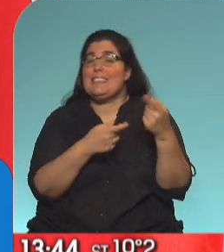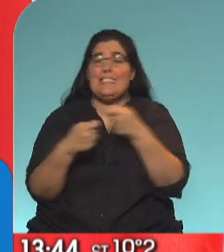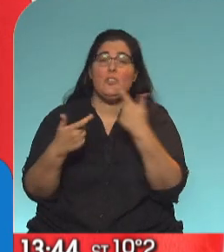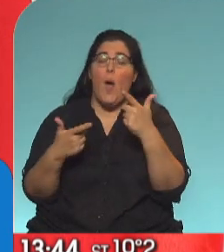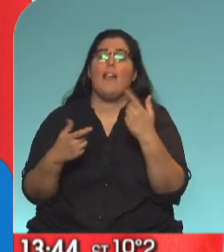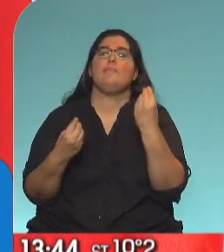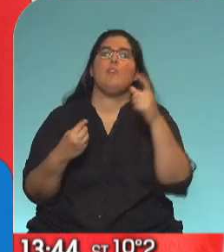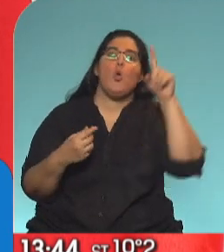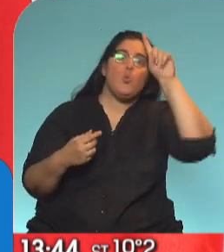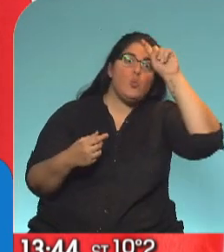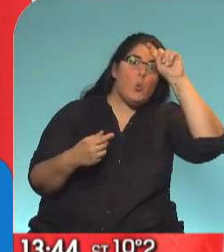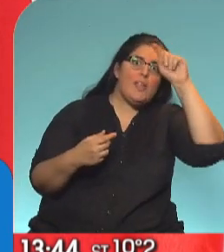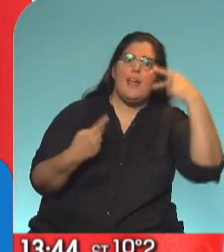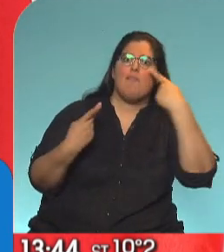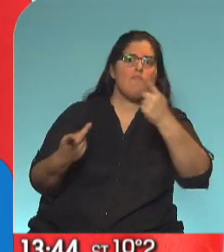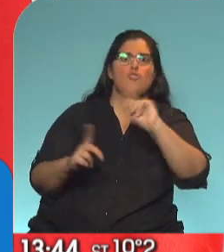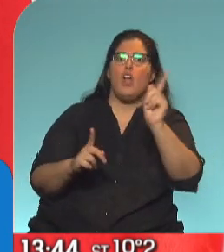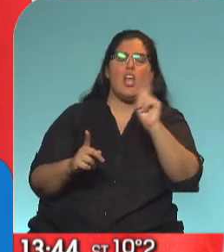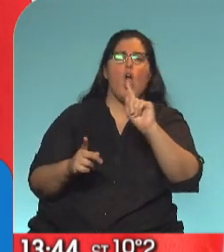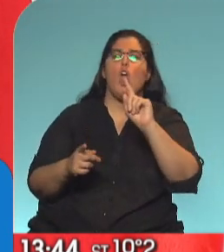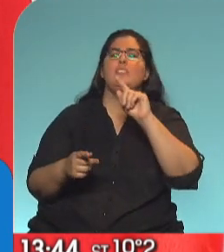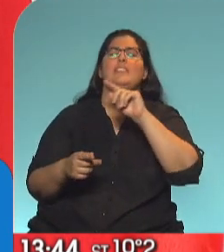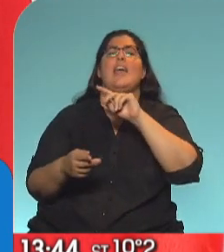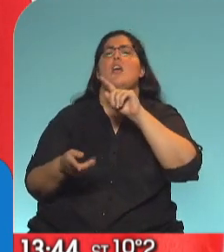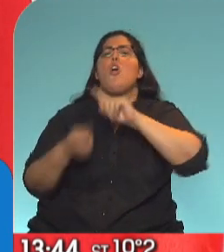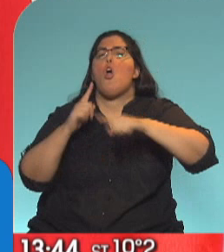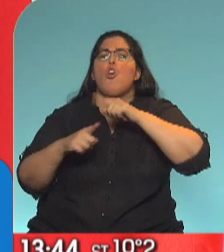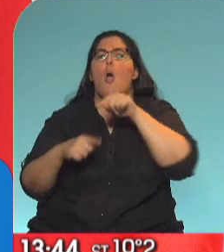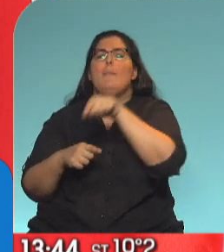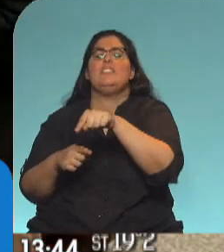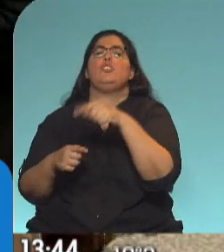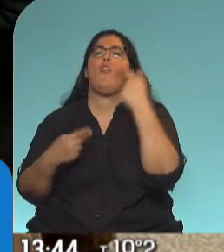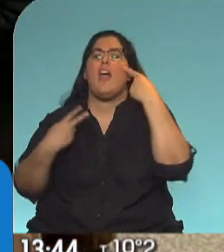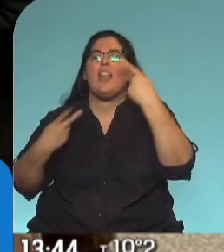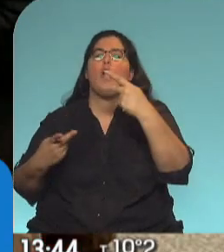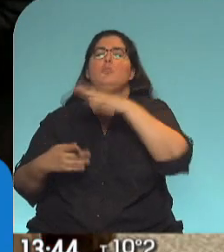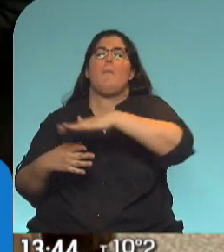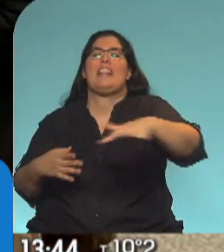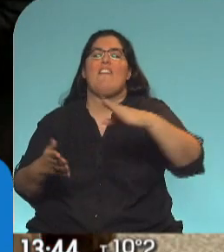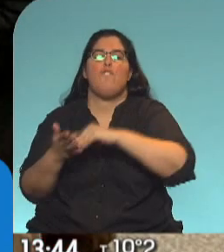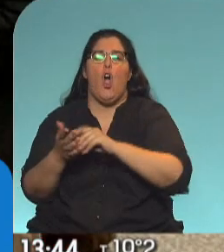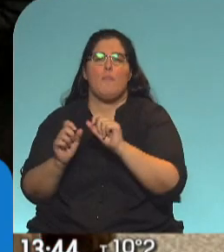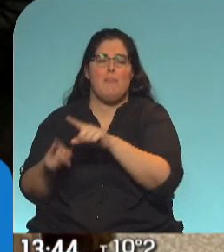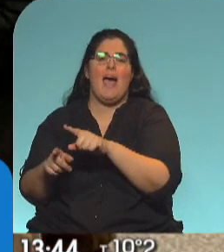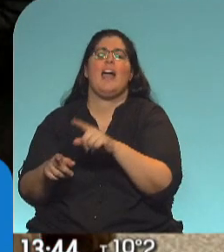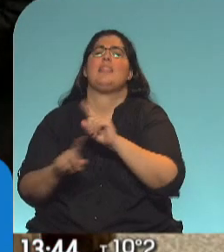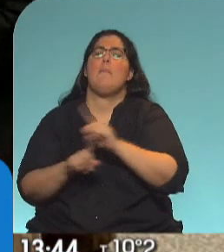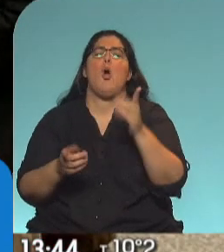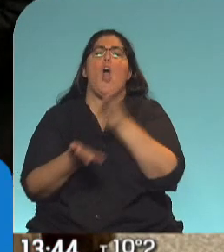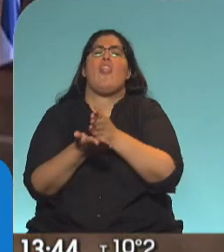no reconoce ni la Convención sobre Plataforma Continental ni la Convención de las Naciones Unidas sobre el Derecho del